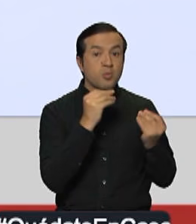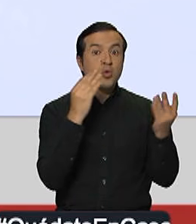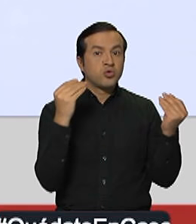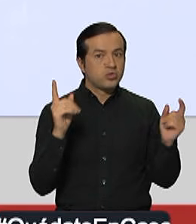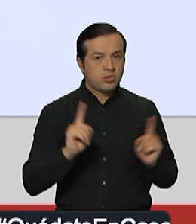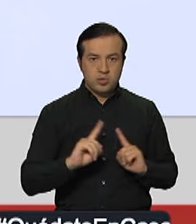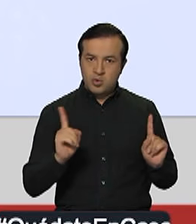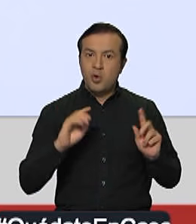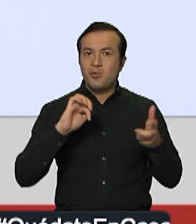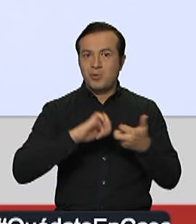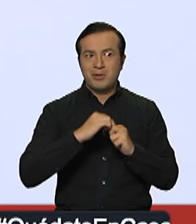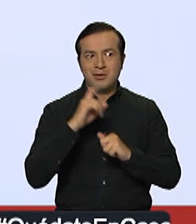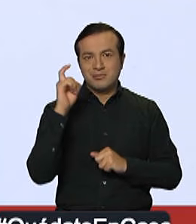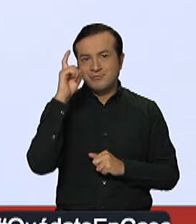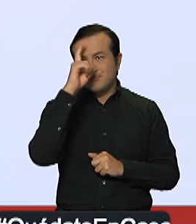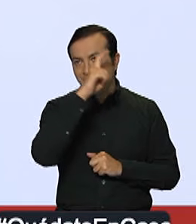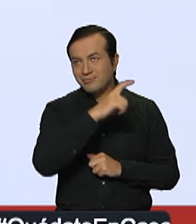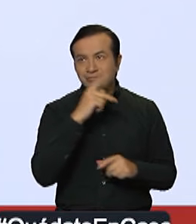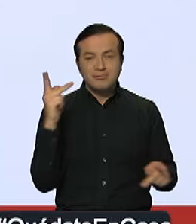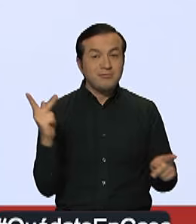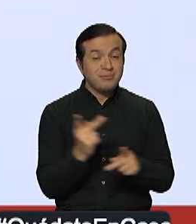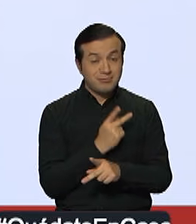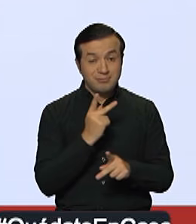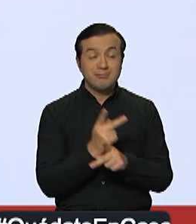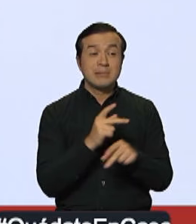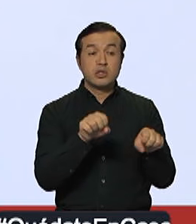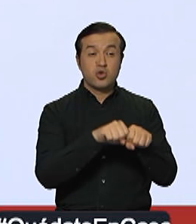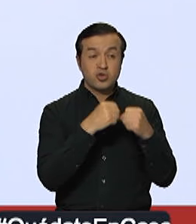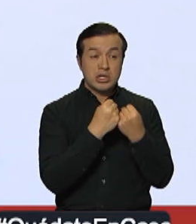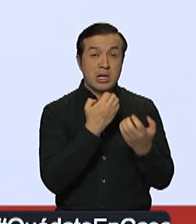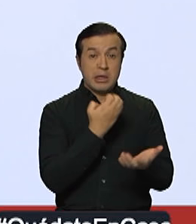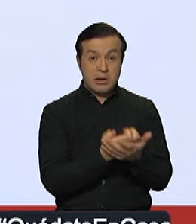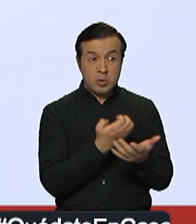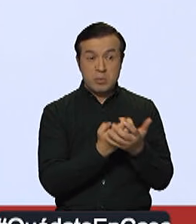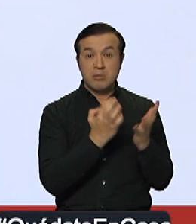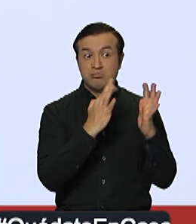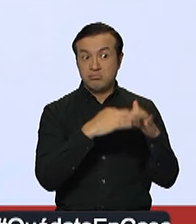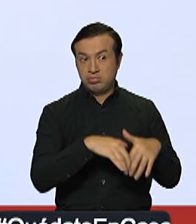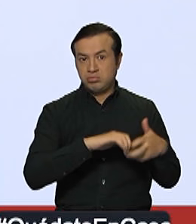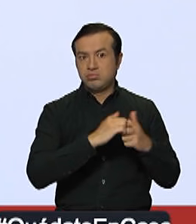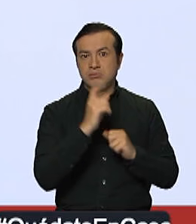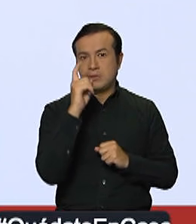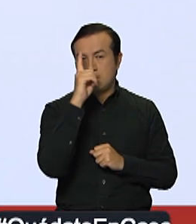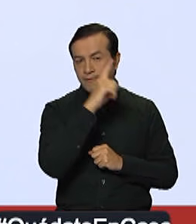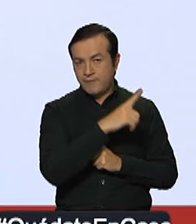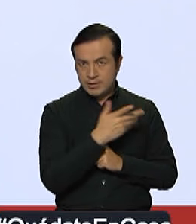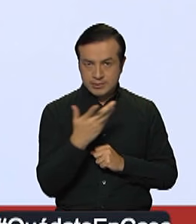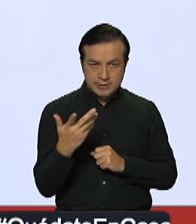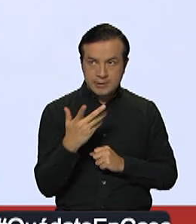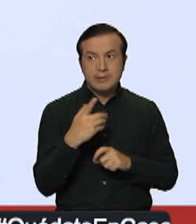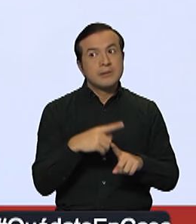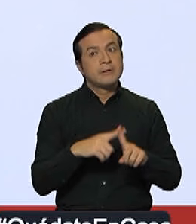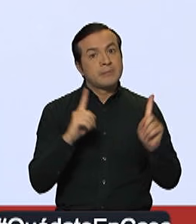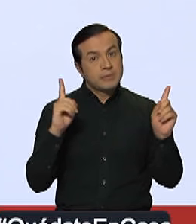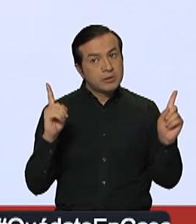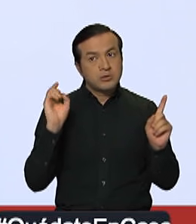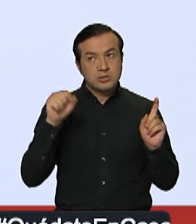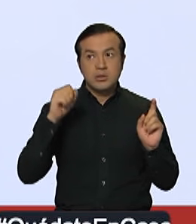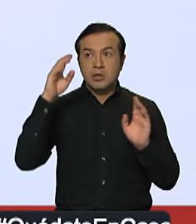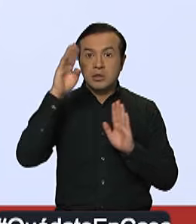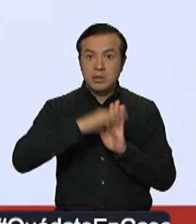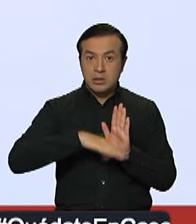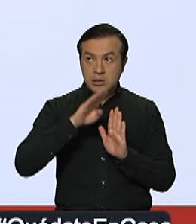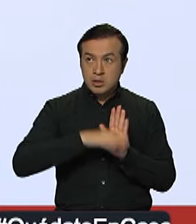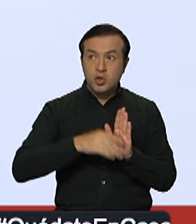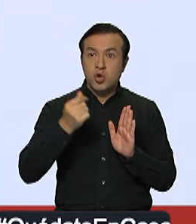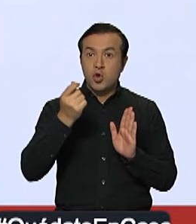eso generaría un efecto socioeconómico bastante fuerte, pero sí a través de una reducción